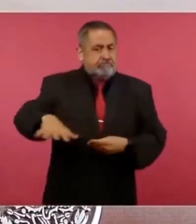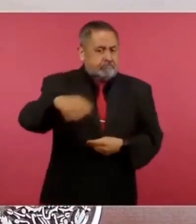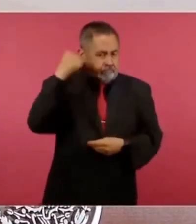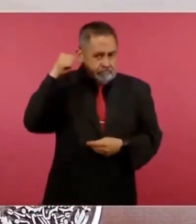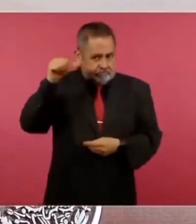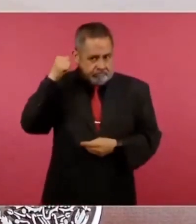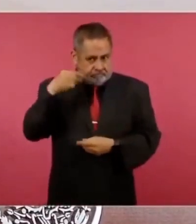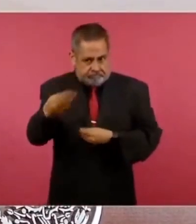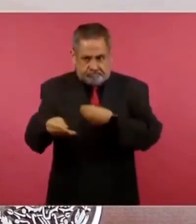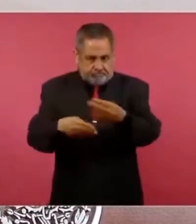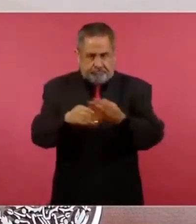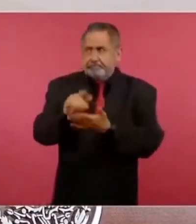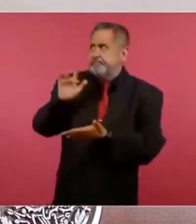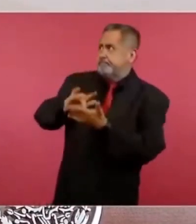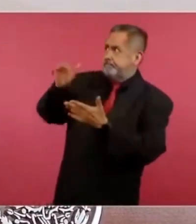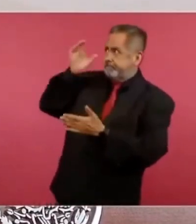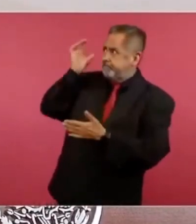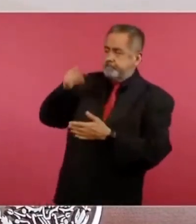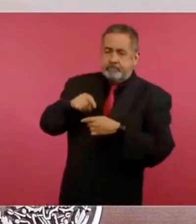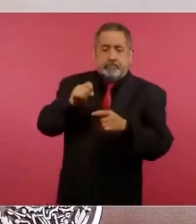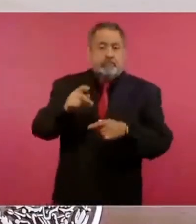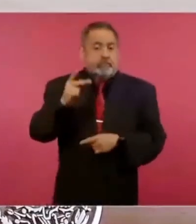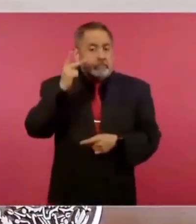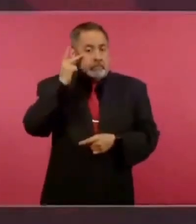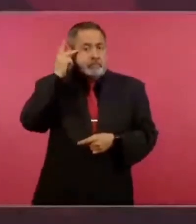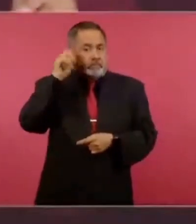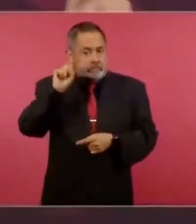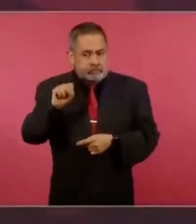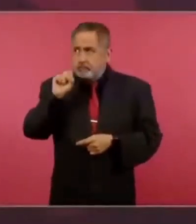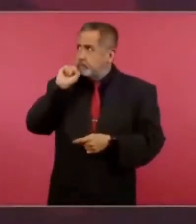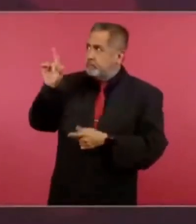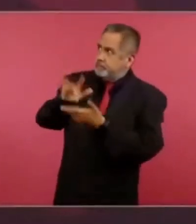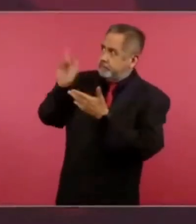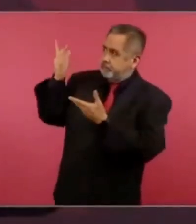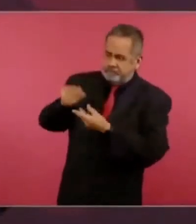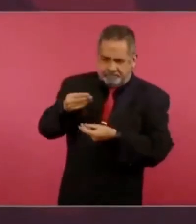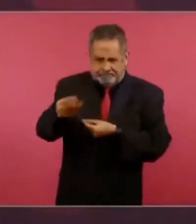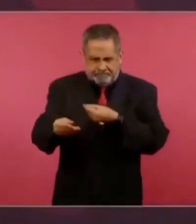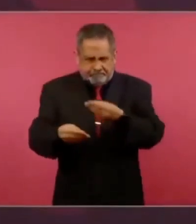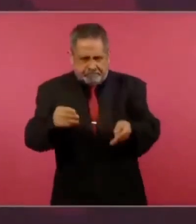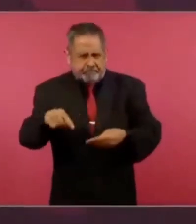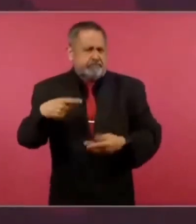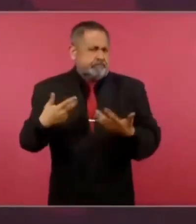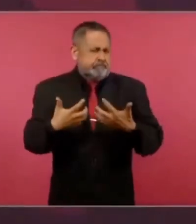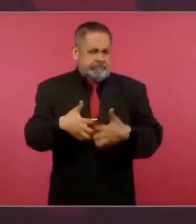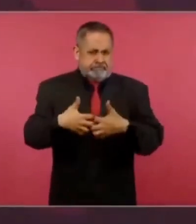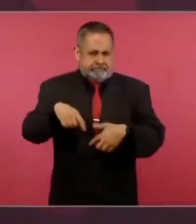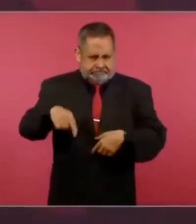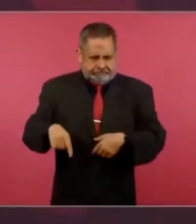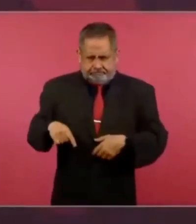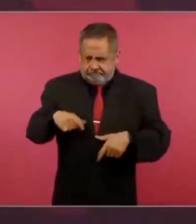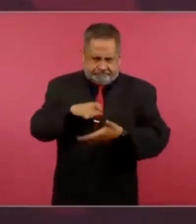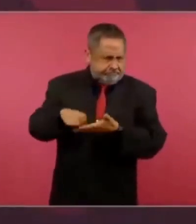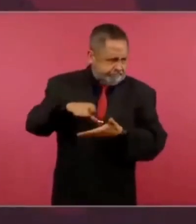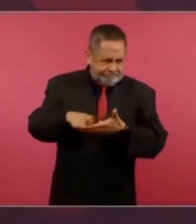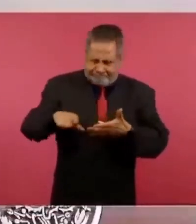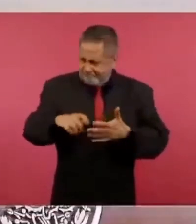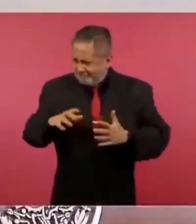les agradecemos, también los de Corea del Sur y la industria nacional.